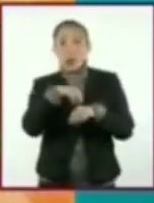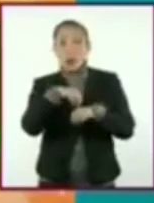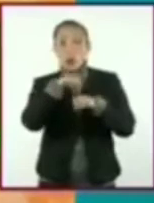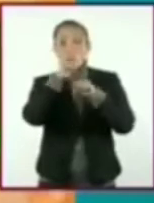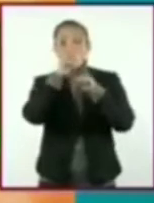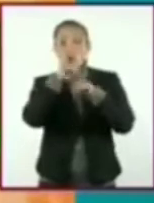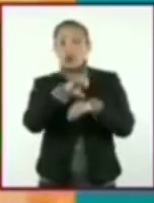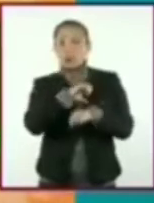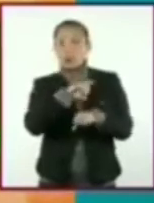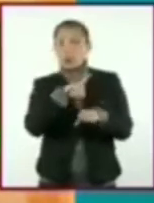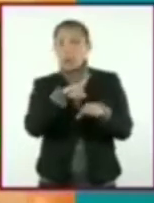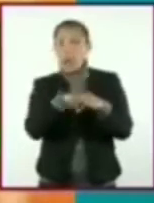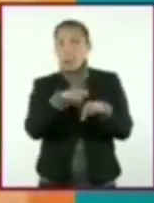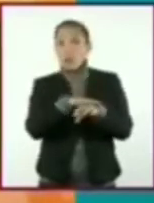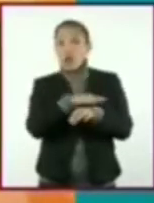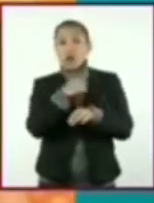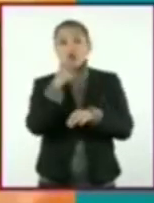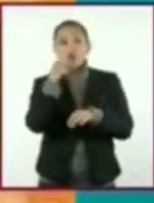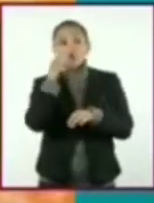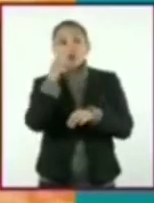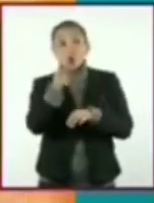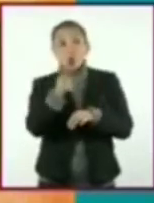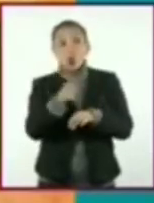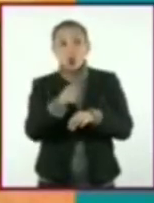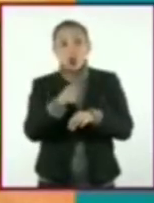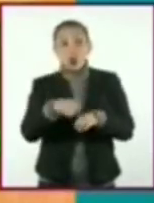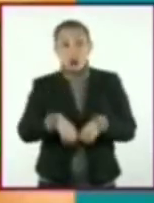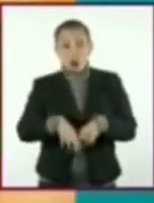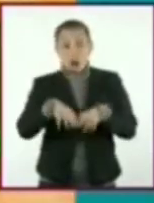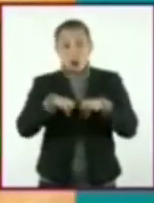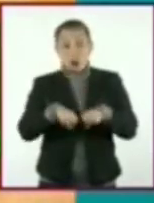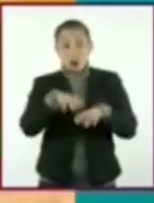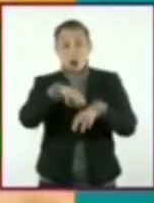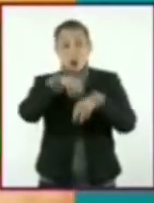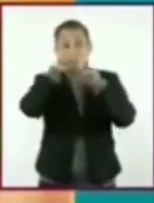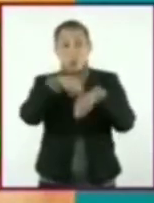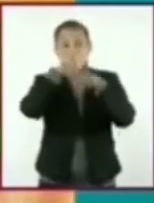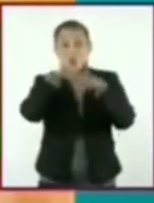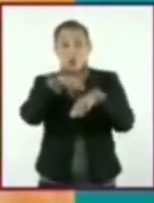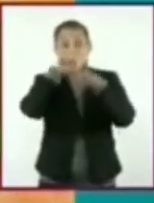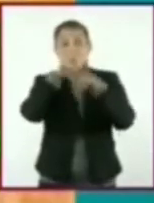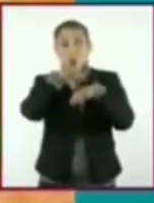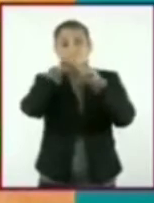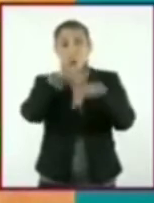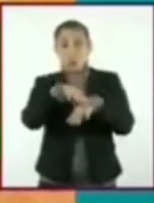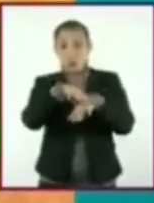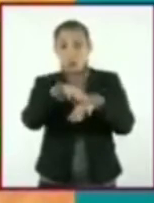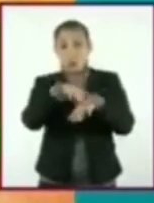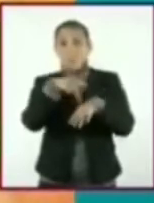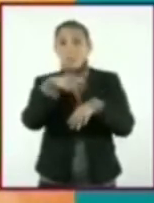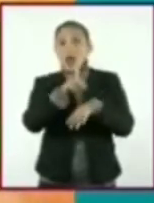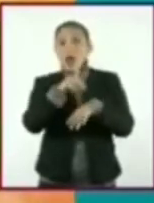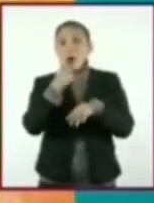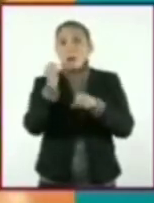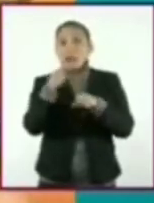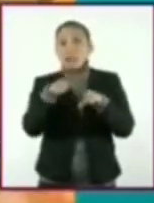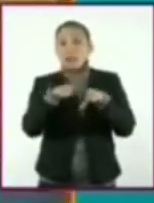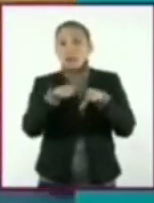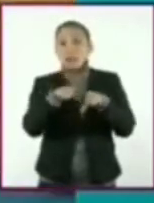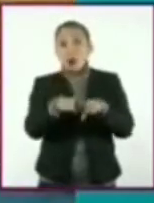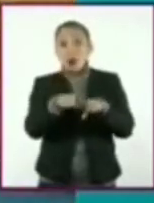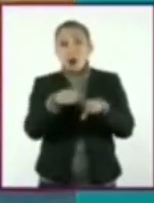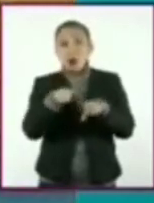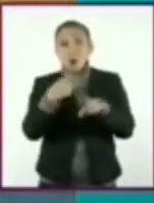es muy especial, porque vas a estar inhalando y exhalando de manera continua, pero